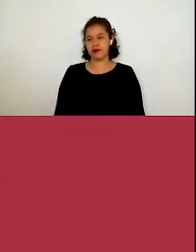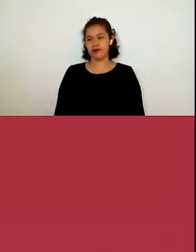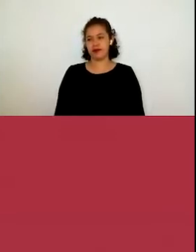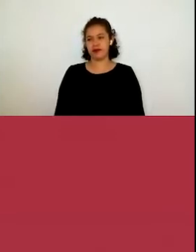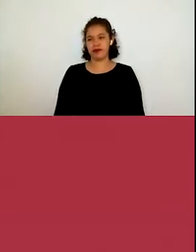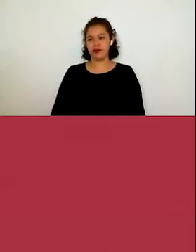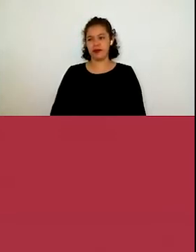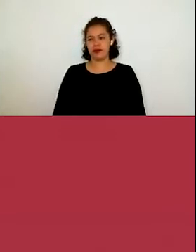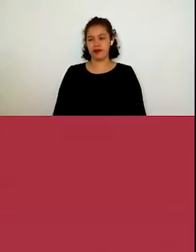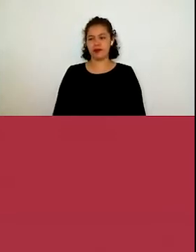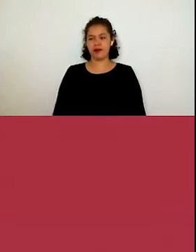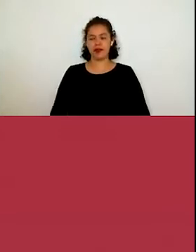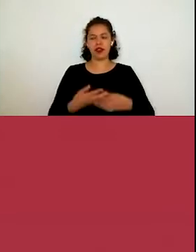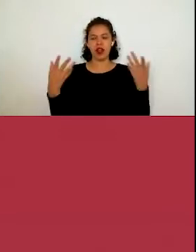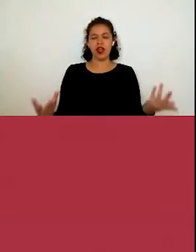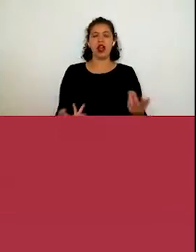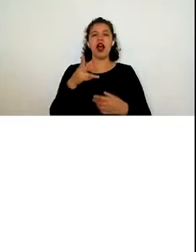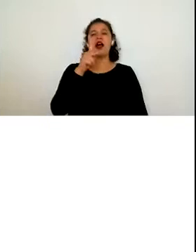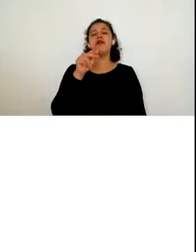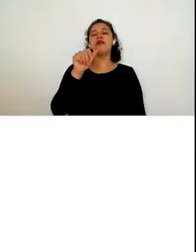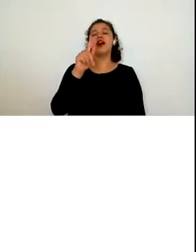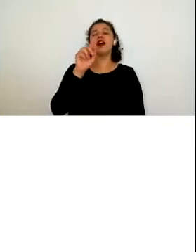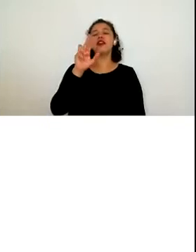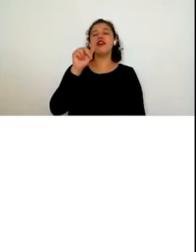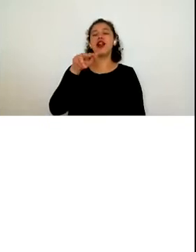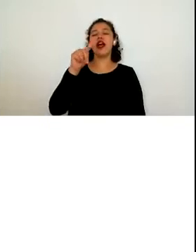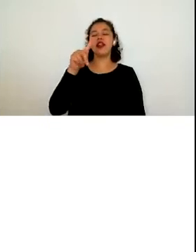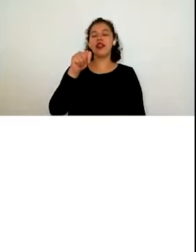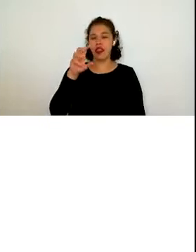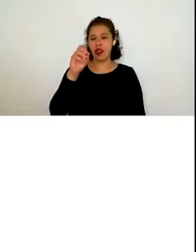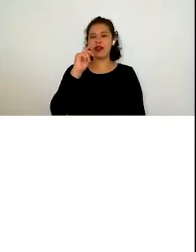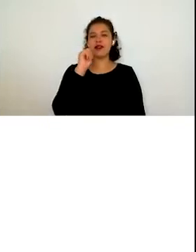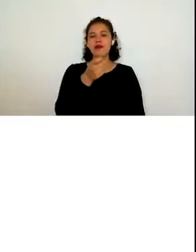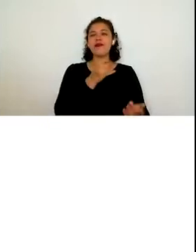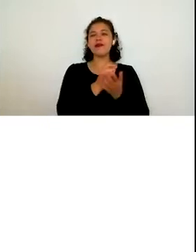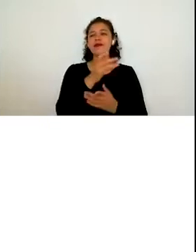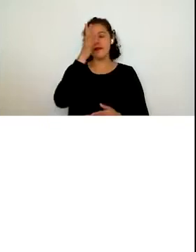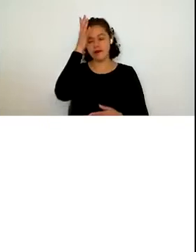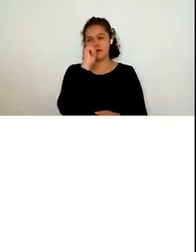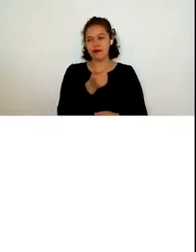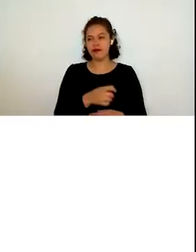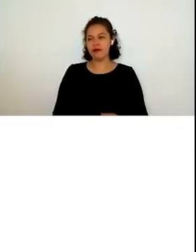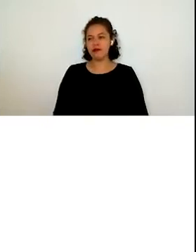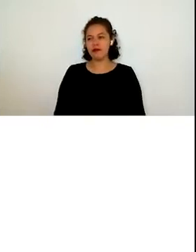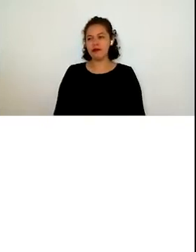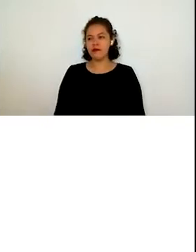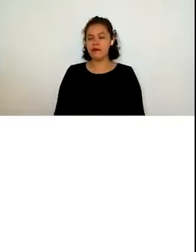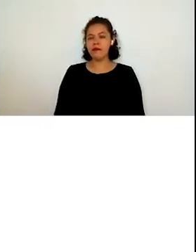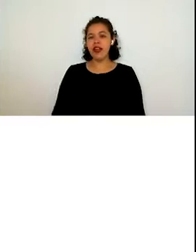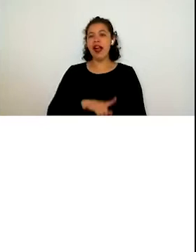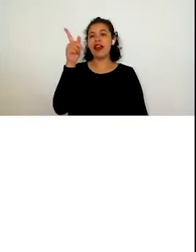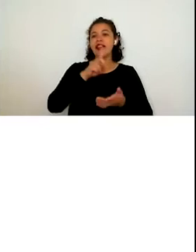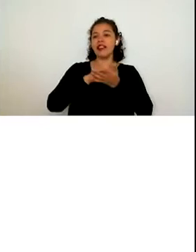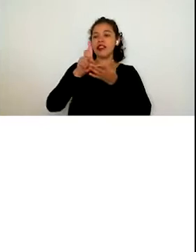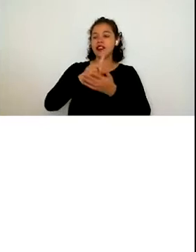Empezamos por definir qué es un patronato. La Real Academia Española, a mí me